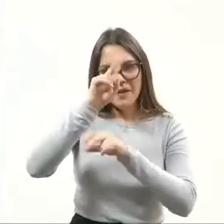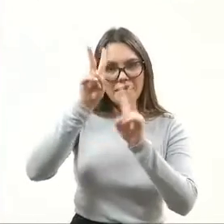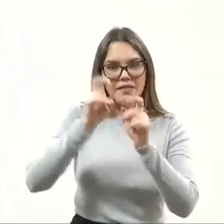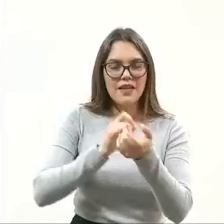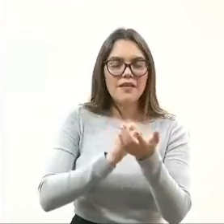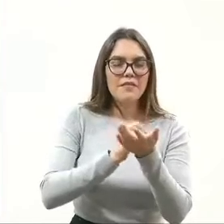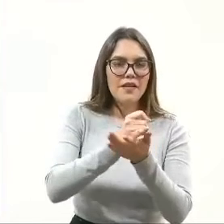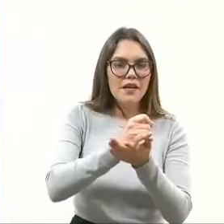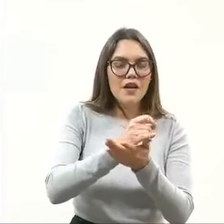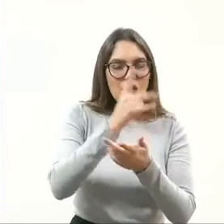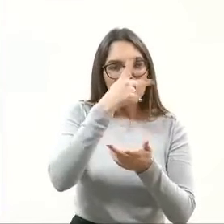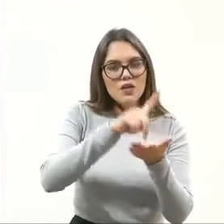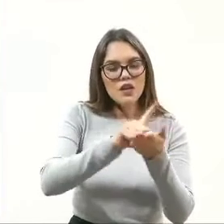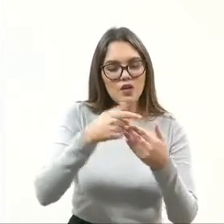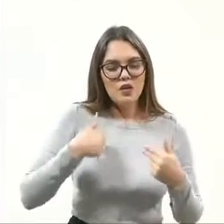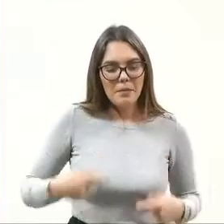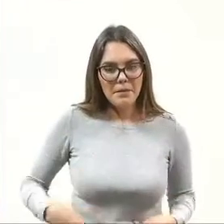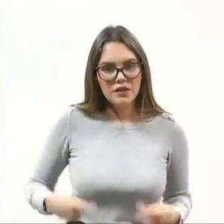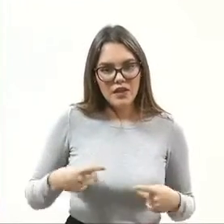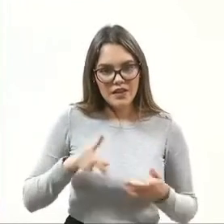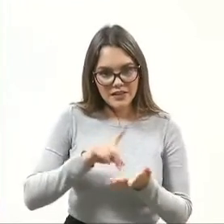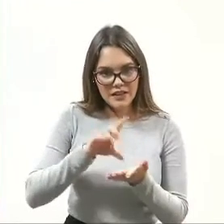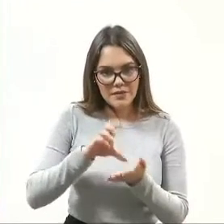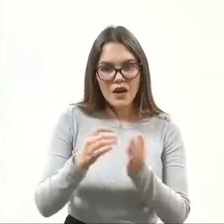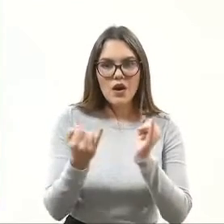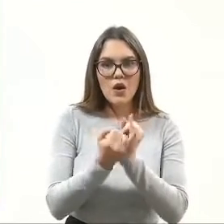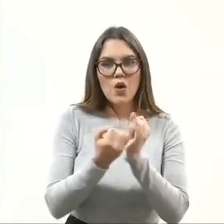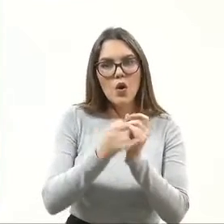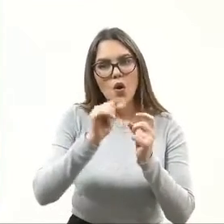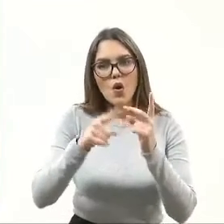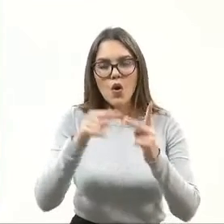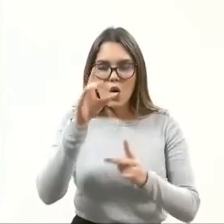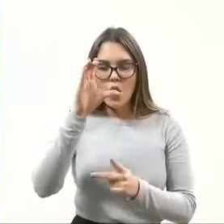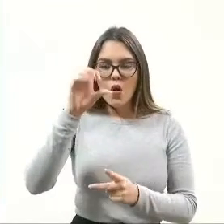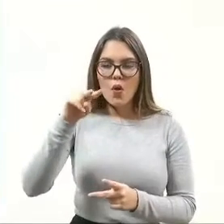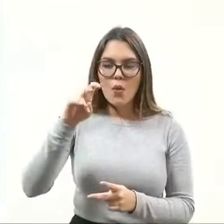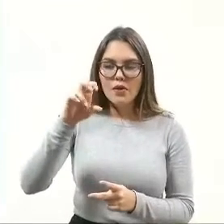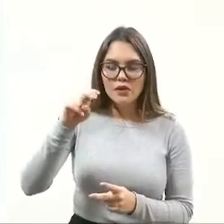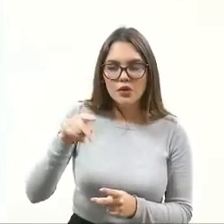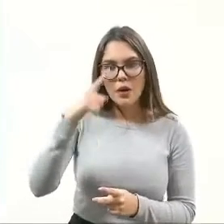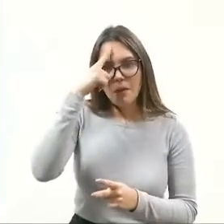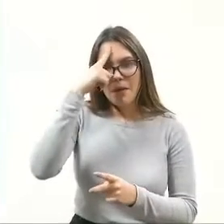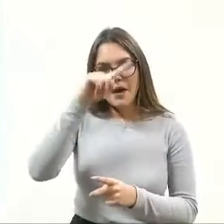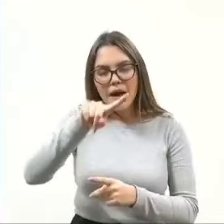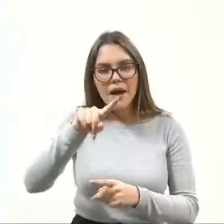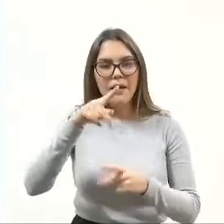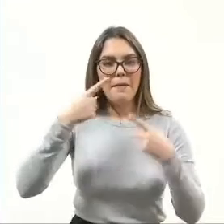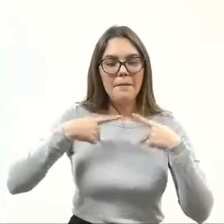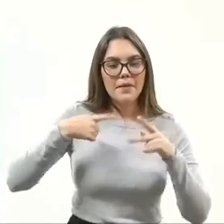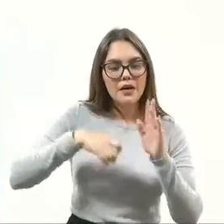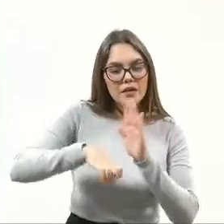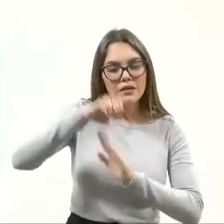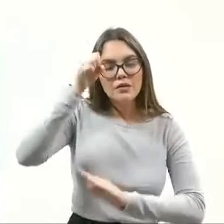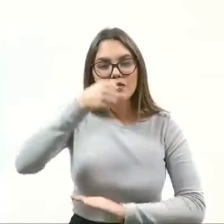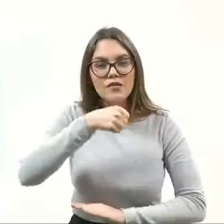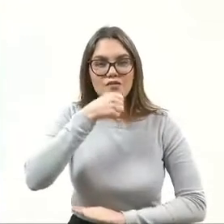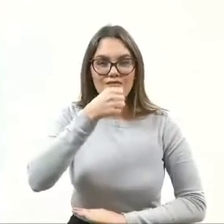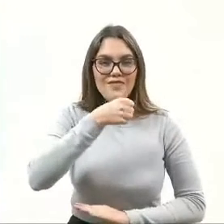sobre la protección de los derechos de las personas mayores esta última